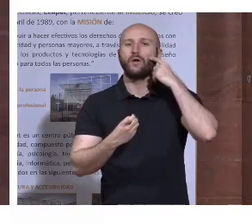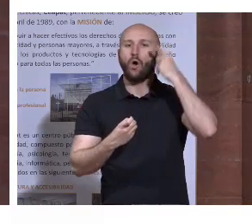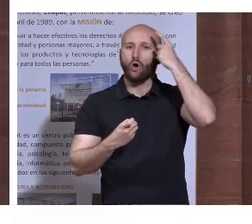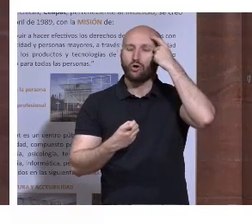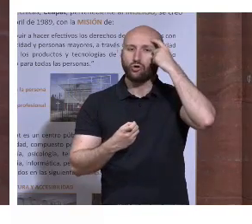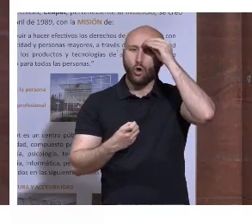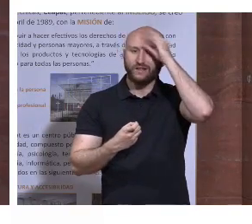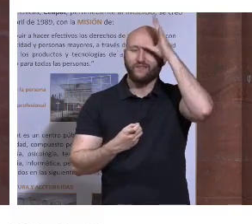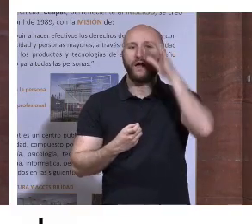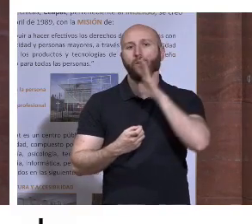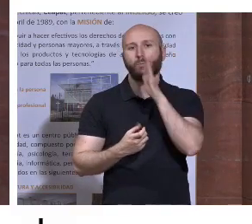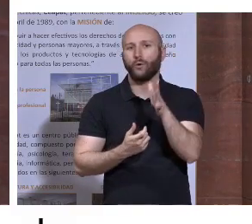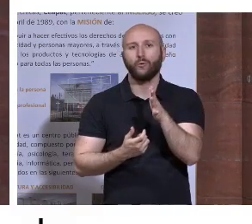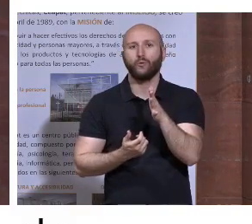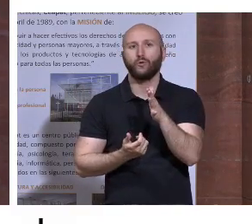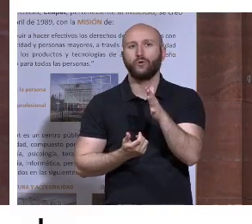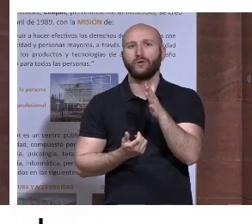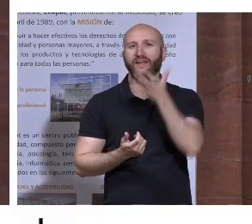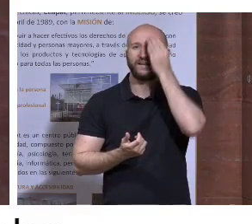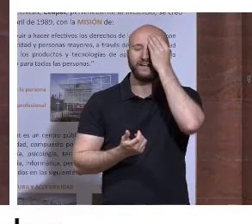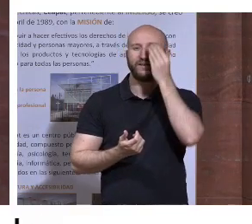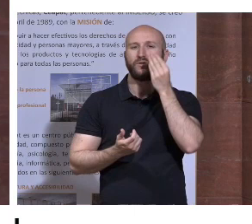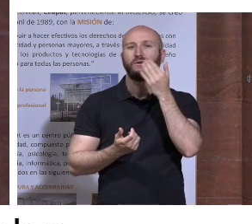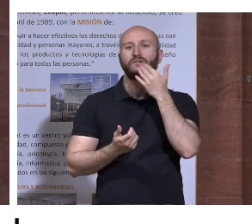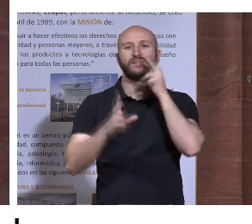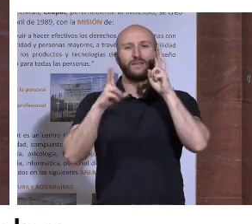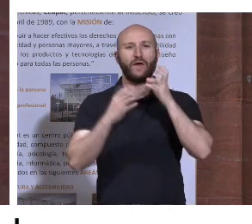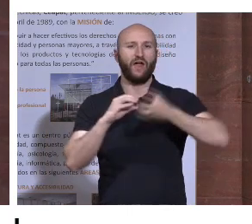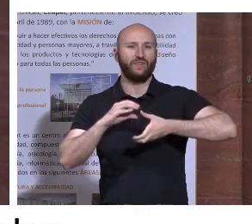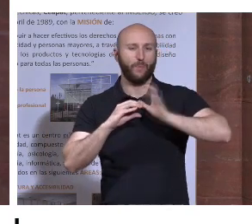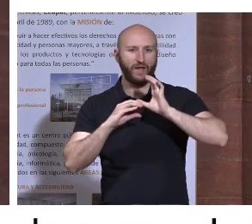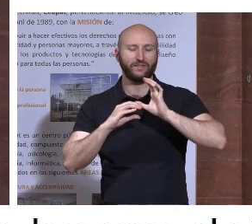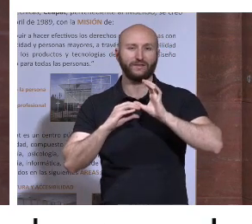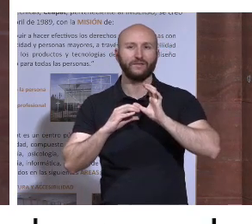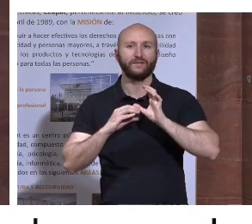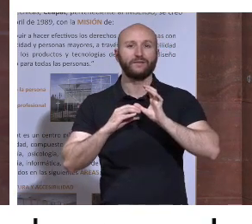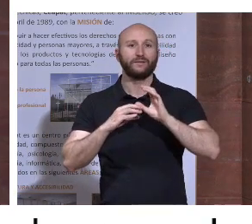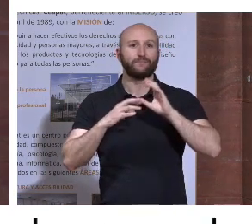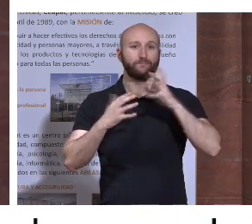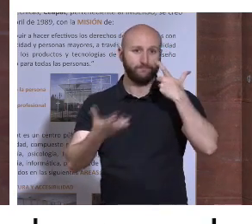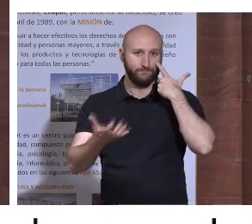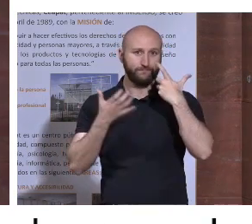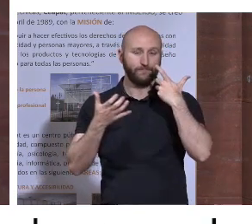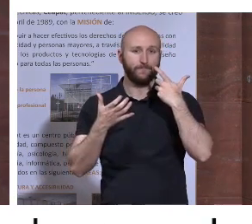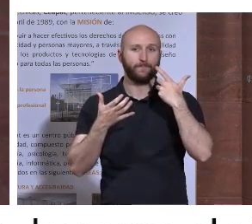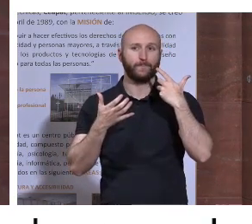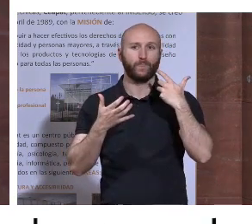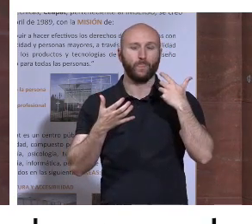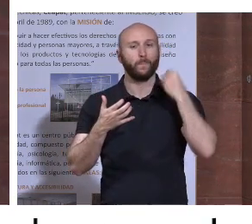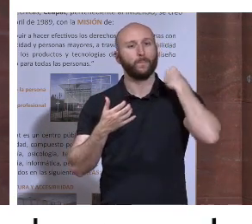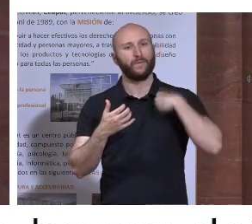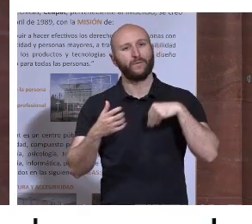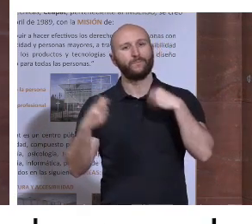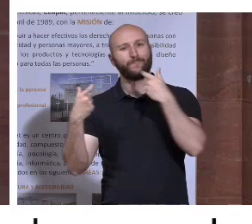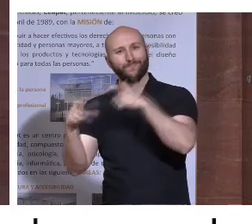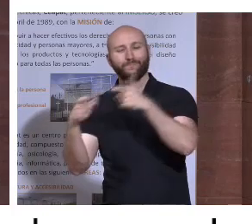porque no solamente esto, yo creo que una cosa buena del CEAPAT es que aunque esta división que tenemos un poco